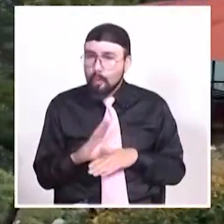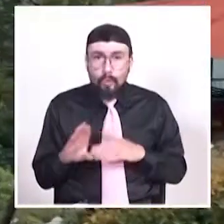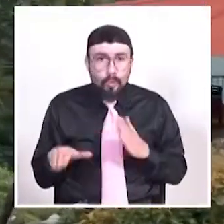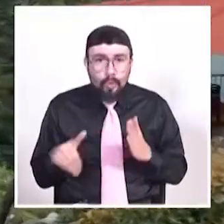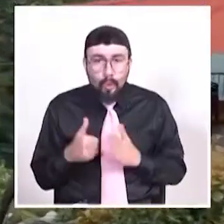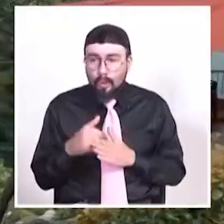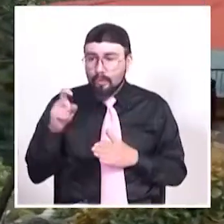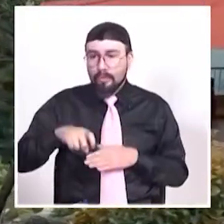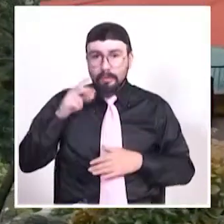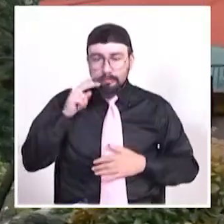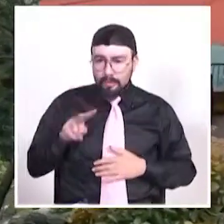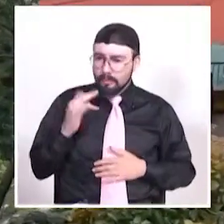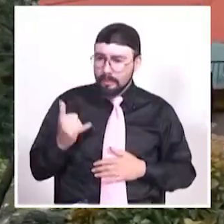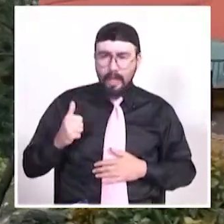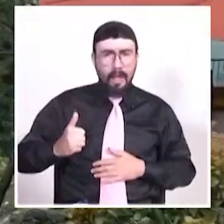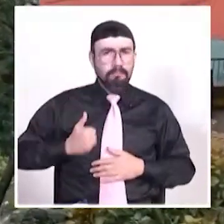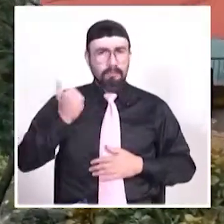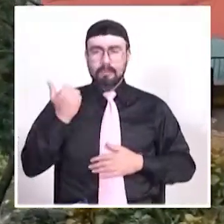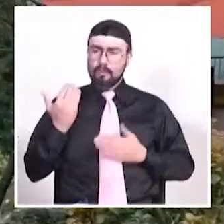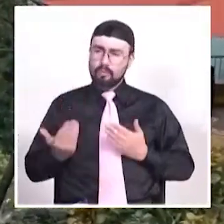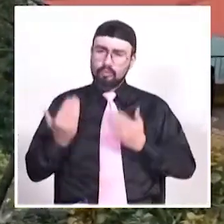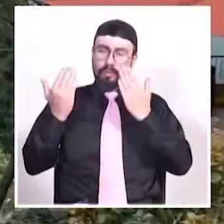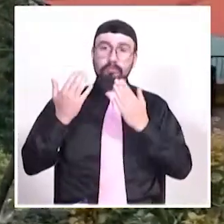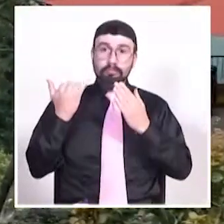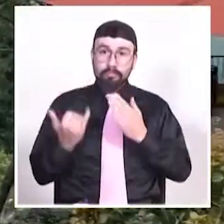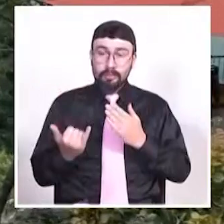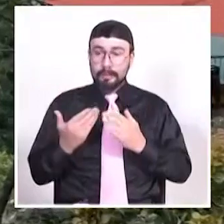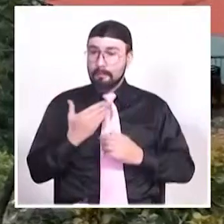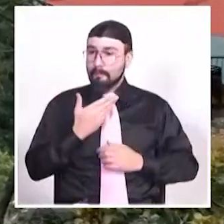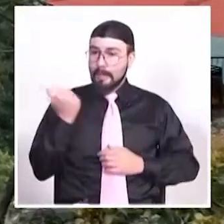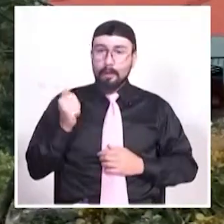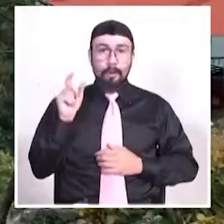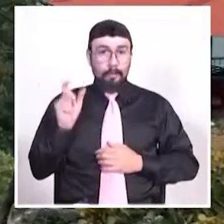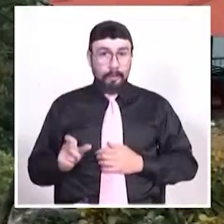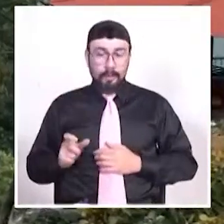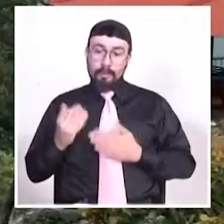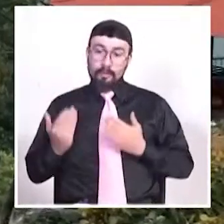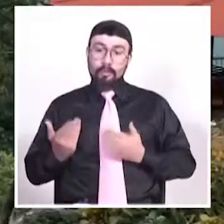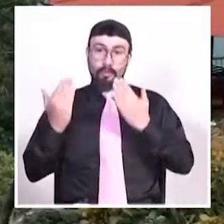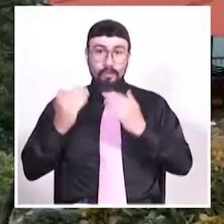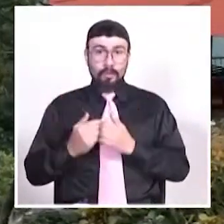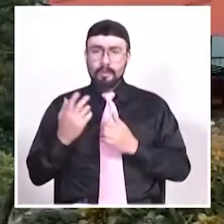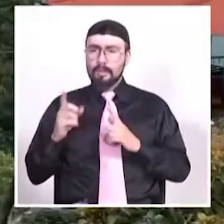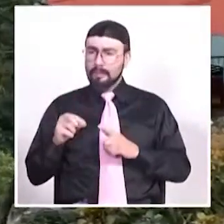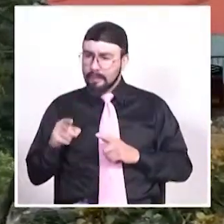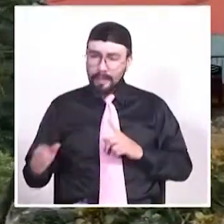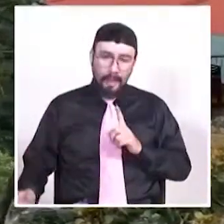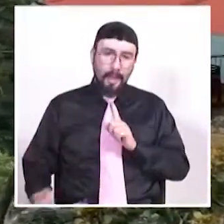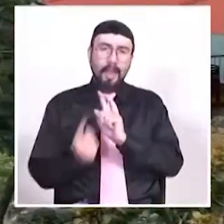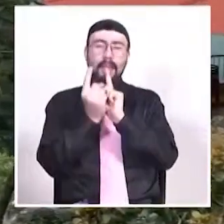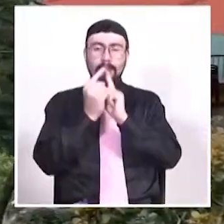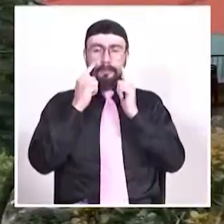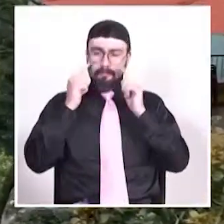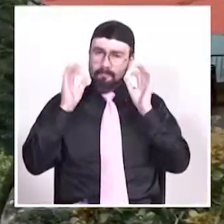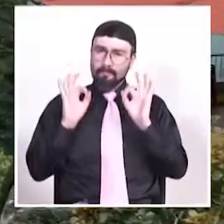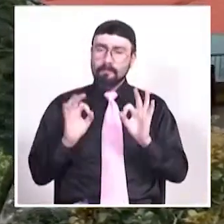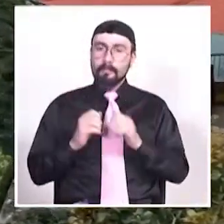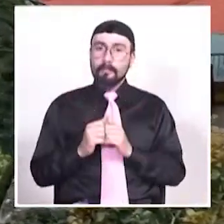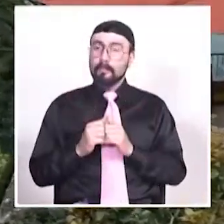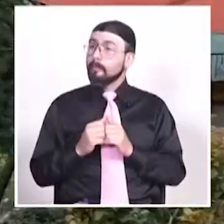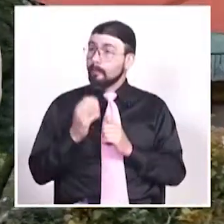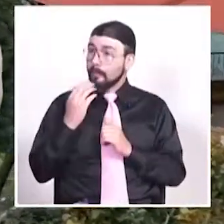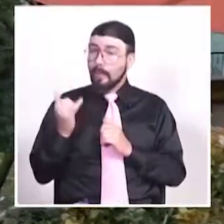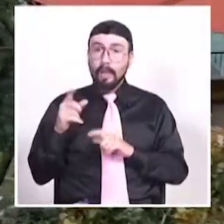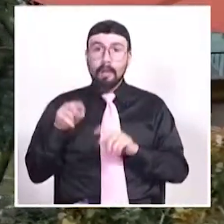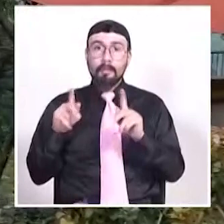una oportunidad siempre para ser más y mejor persona y para alcanzar plenitud. Quienes